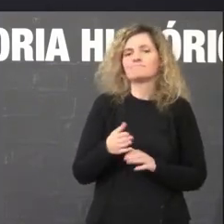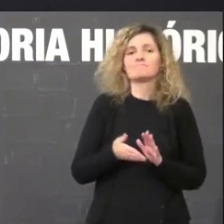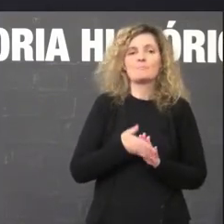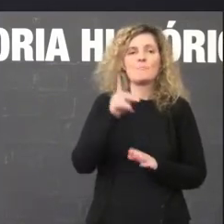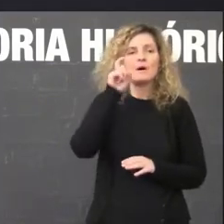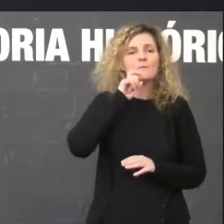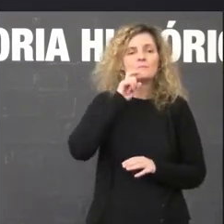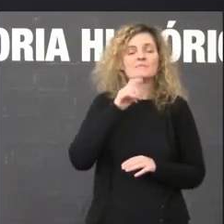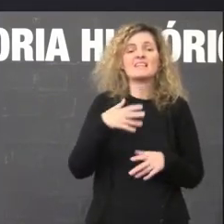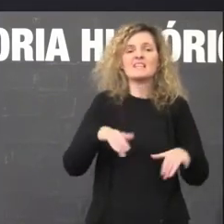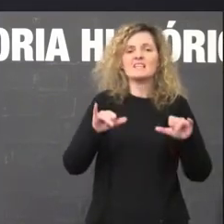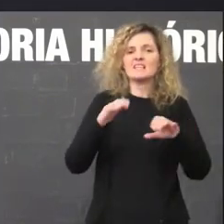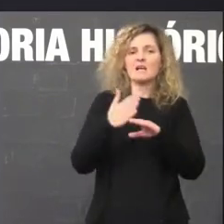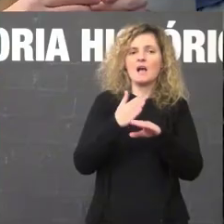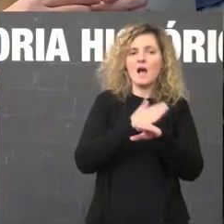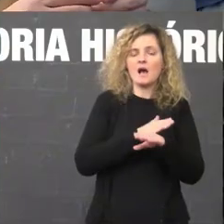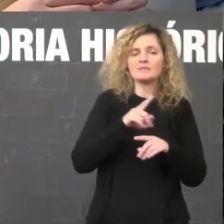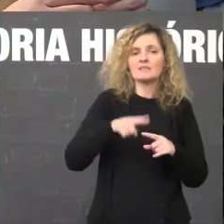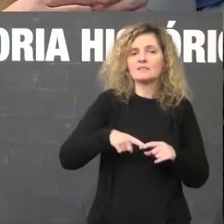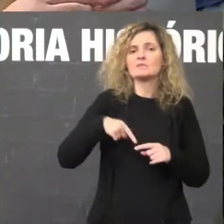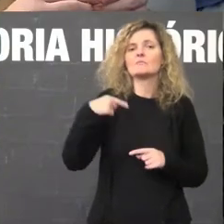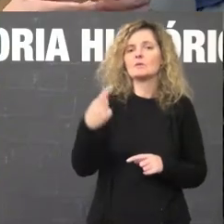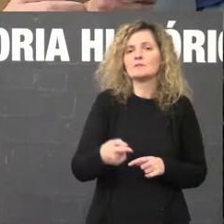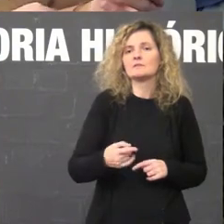Ni antes, ni despois,